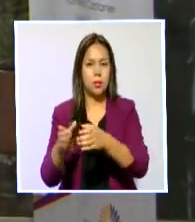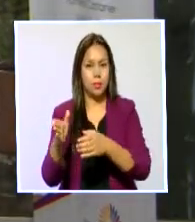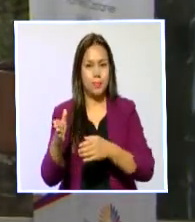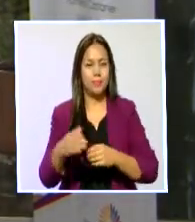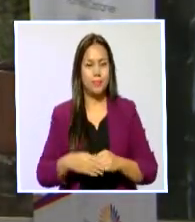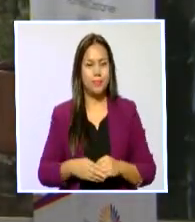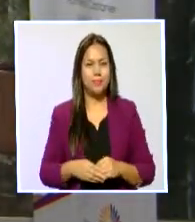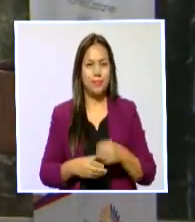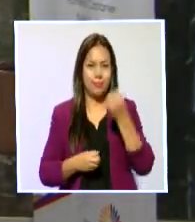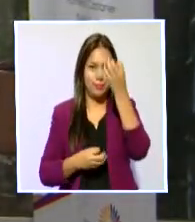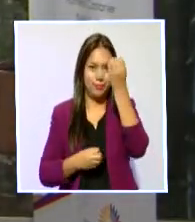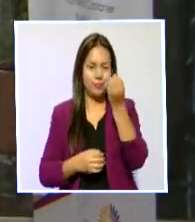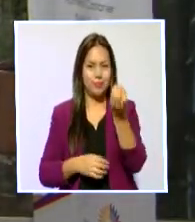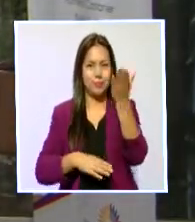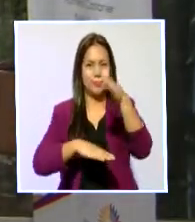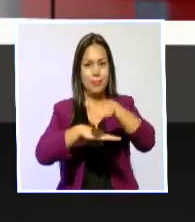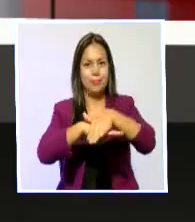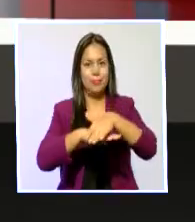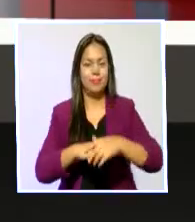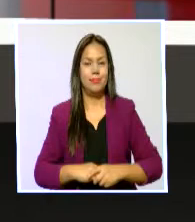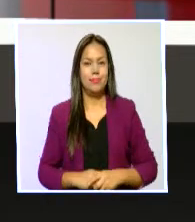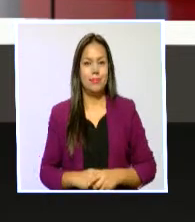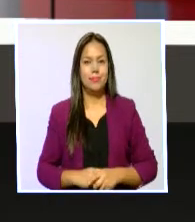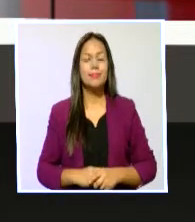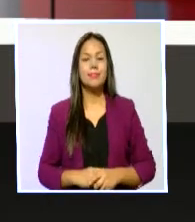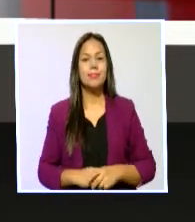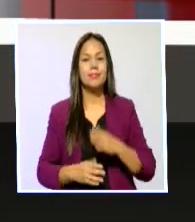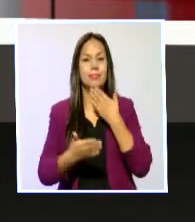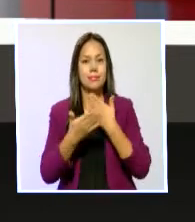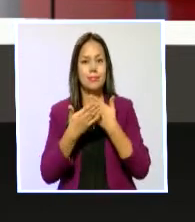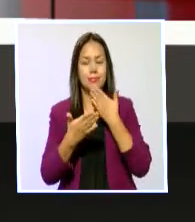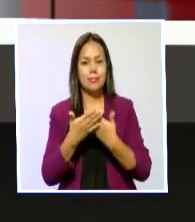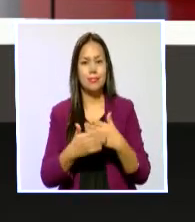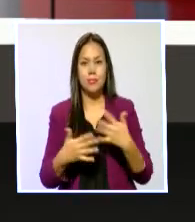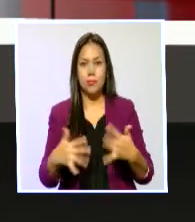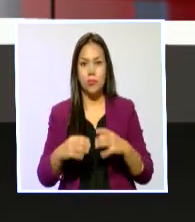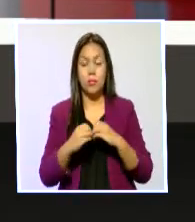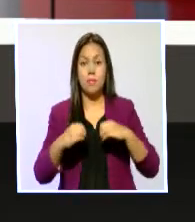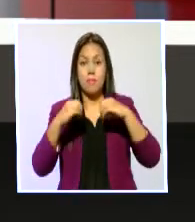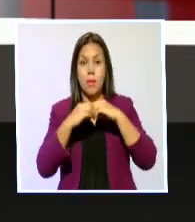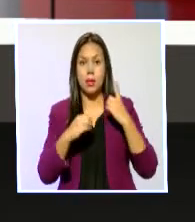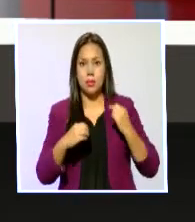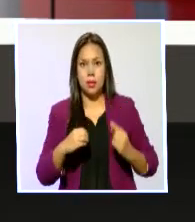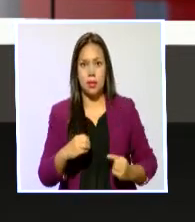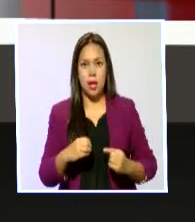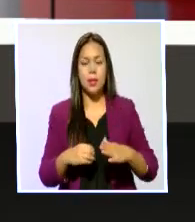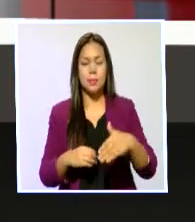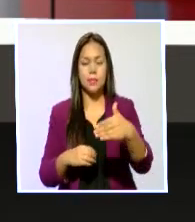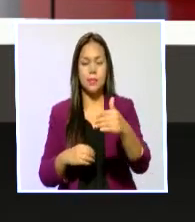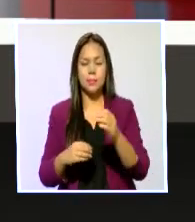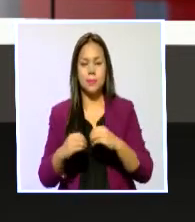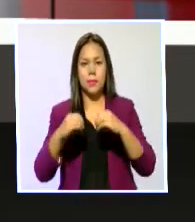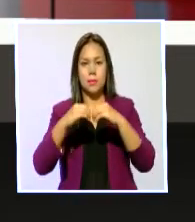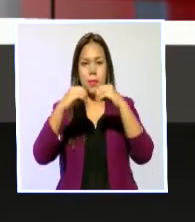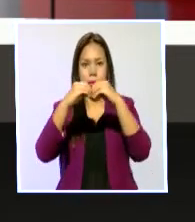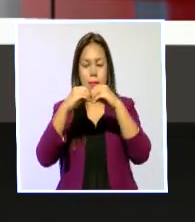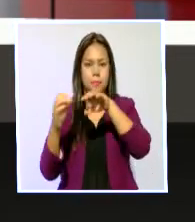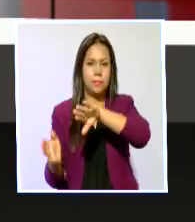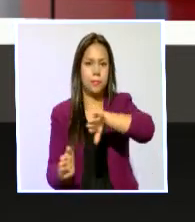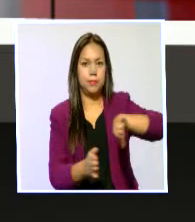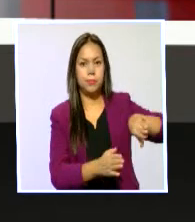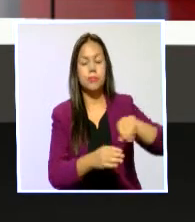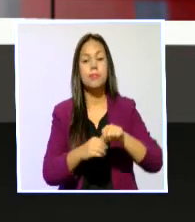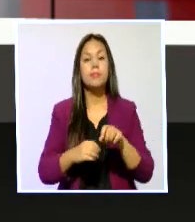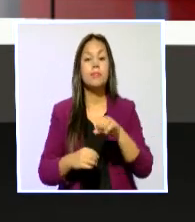Legislativa. Hasta aquí este informe. Buenas tardes. Gracias, Ricardo, y sin duda la ampliación de la información en nuestras siguientes emisiones. En tanto, les contamos